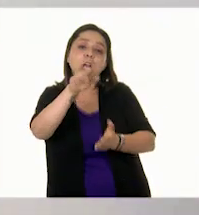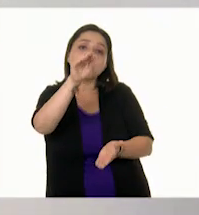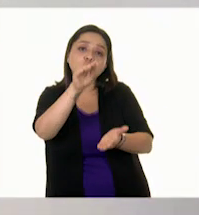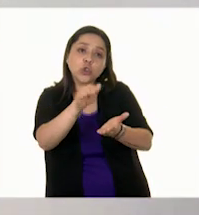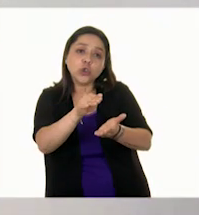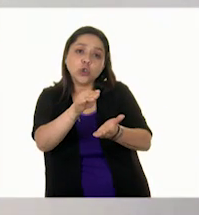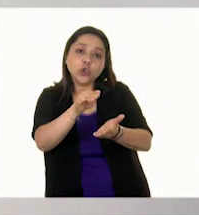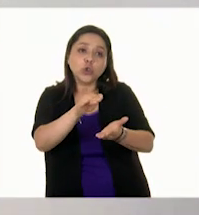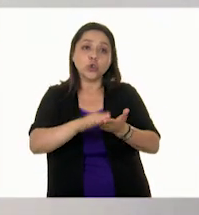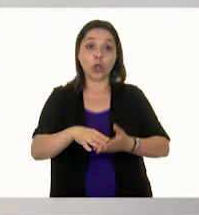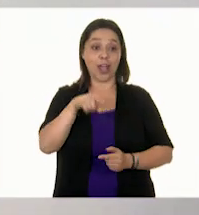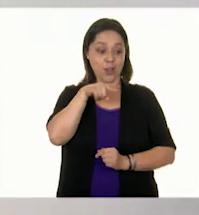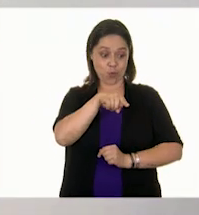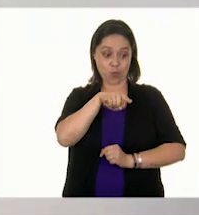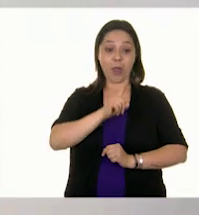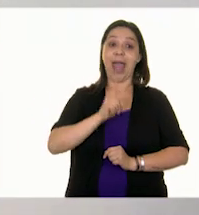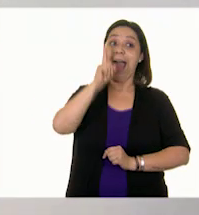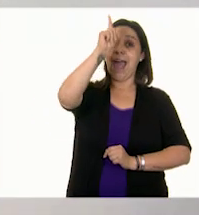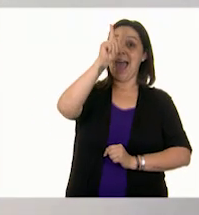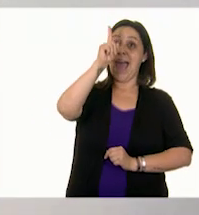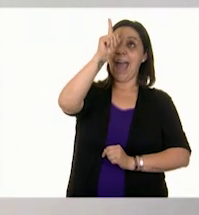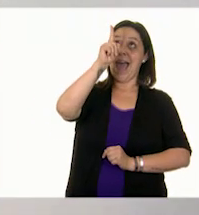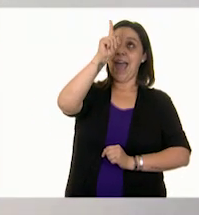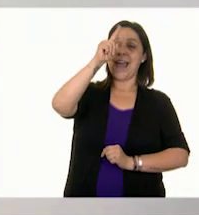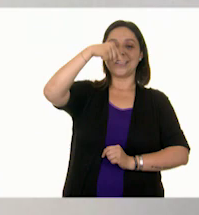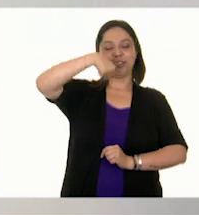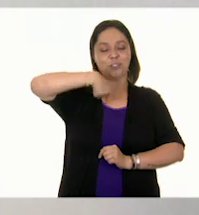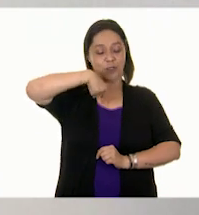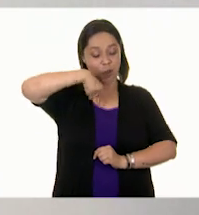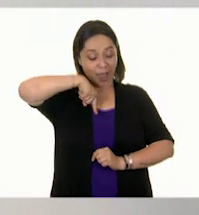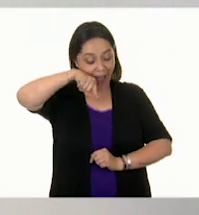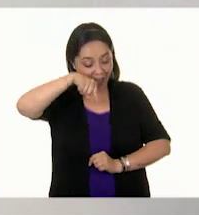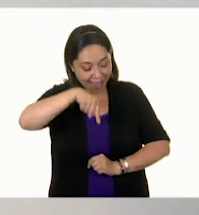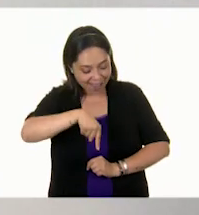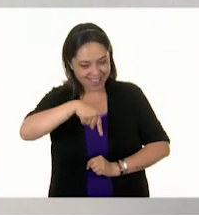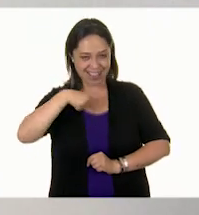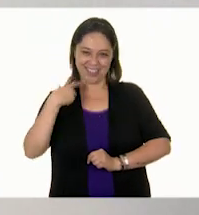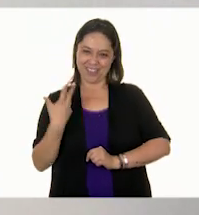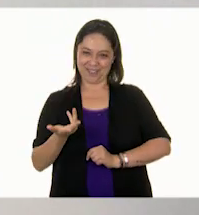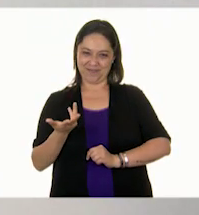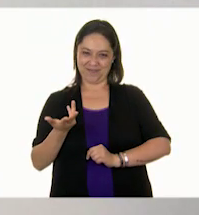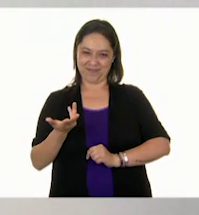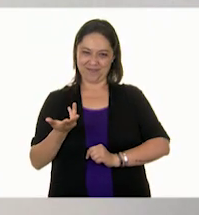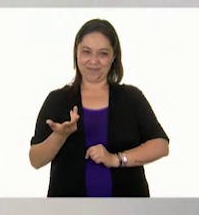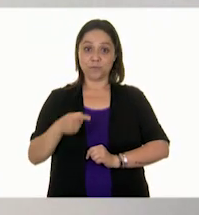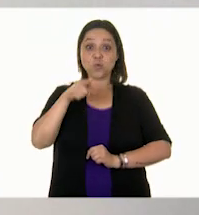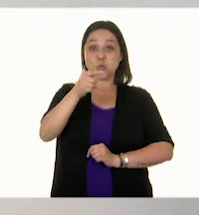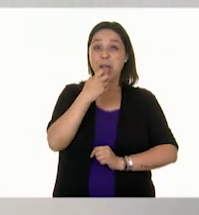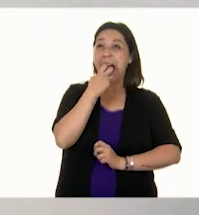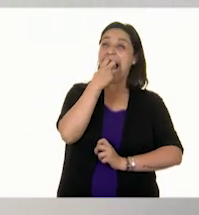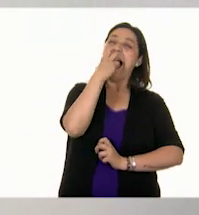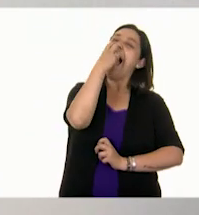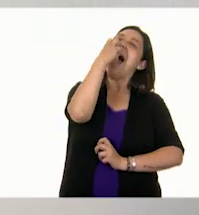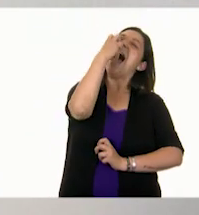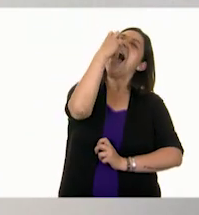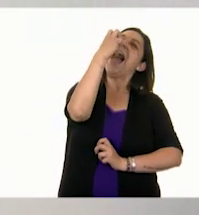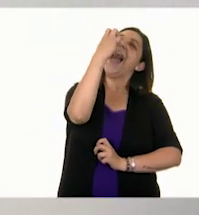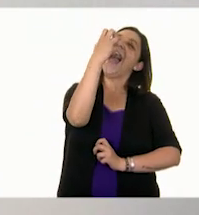Tú arriba, yo abajo, tú